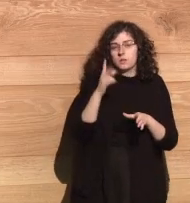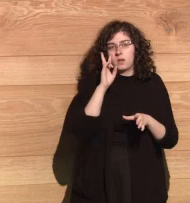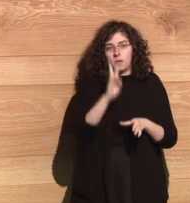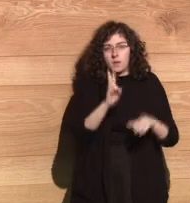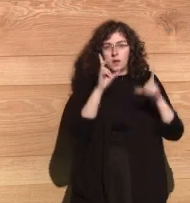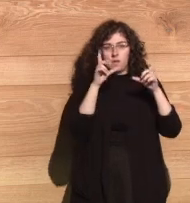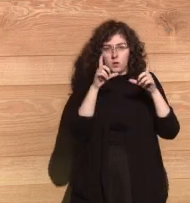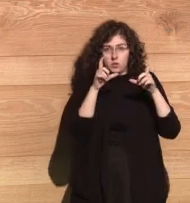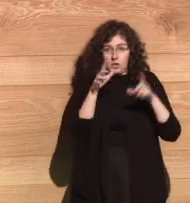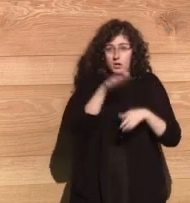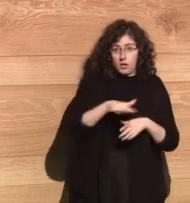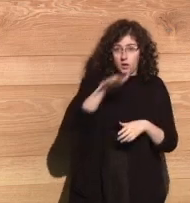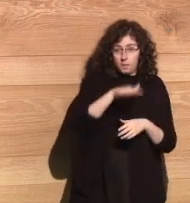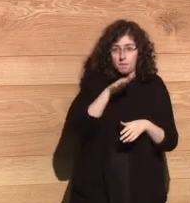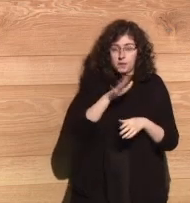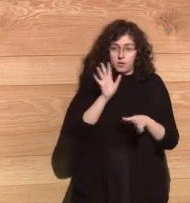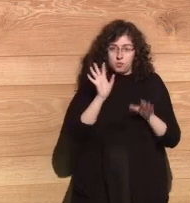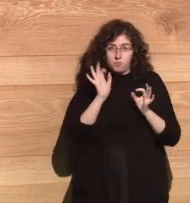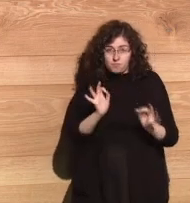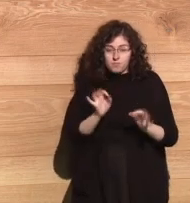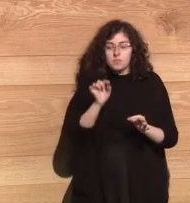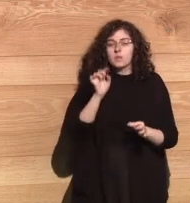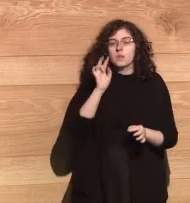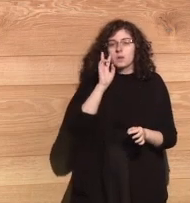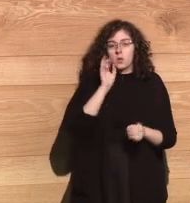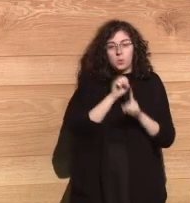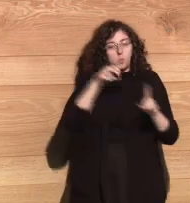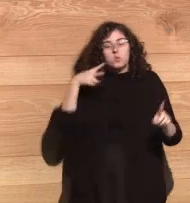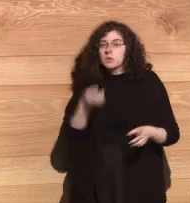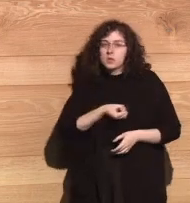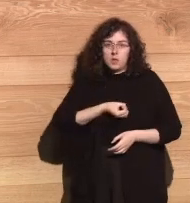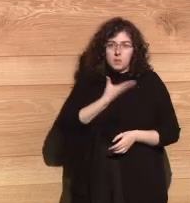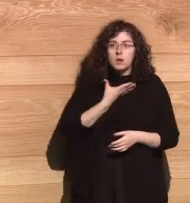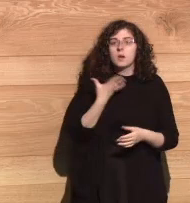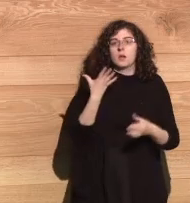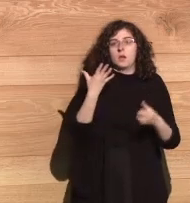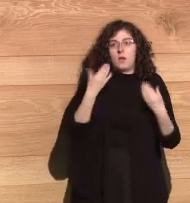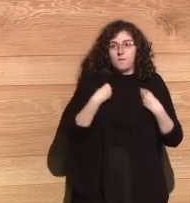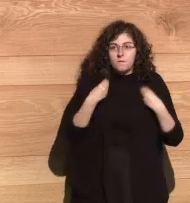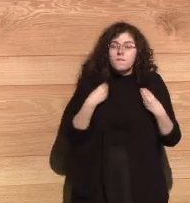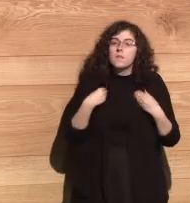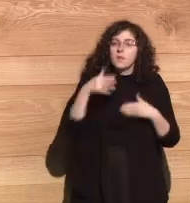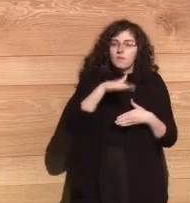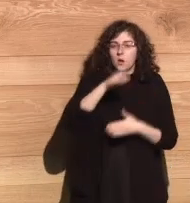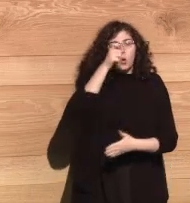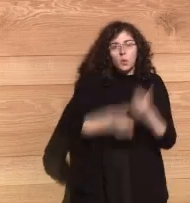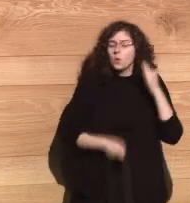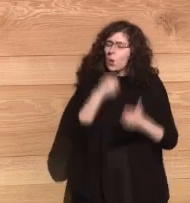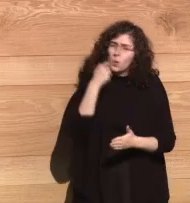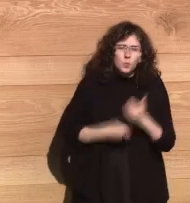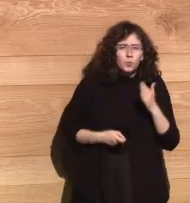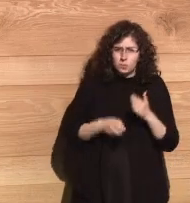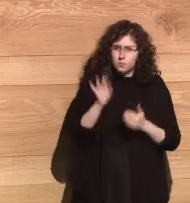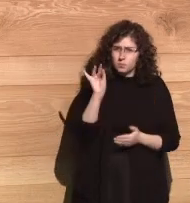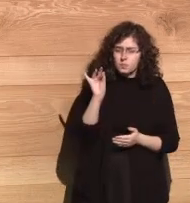fotografías de Tepito y me parece también una mirada pues apasionante, ¿no? De lo que es la vida de un barrio duro de allí, muy de Ciudad duro. de